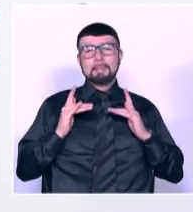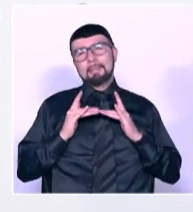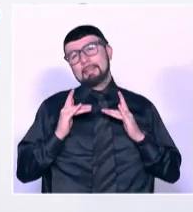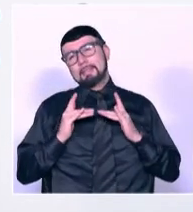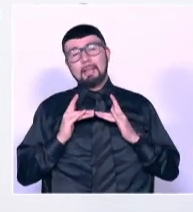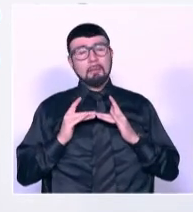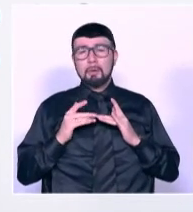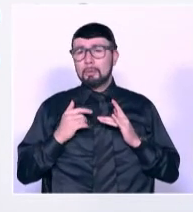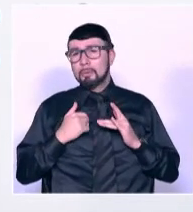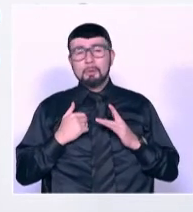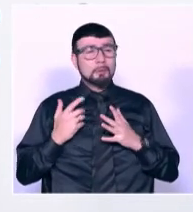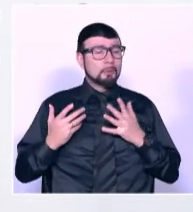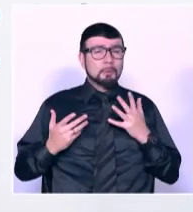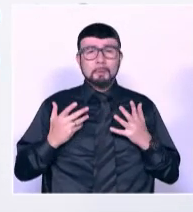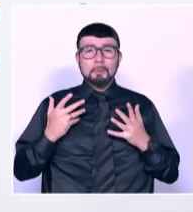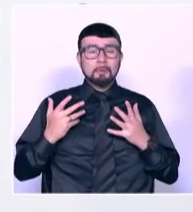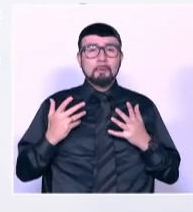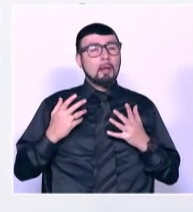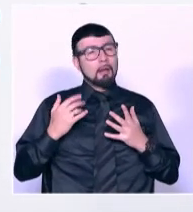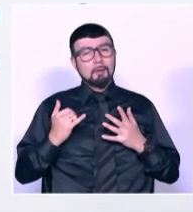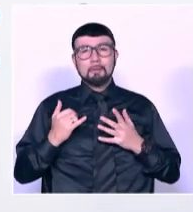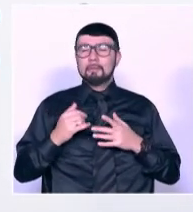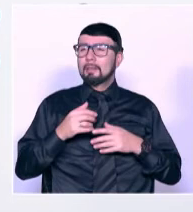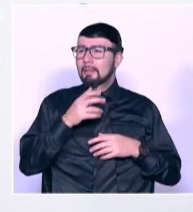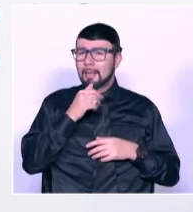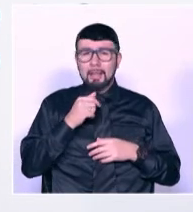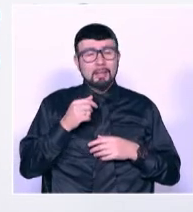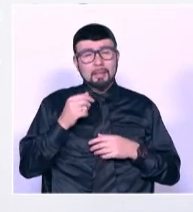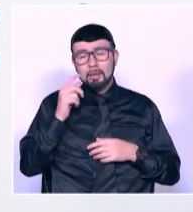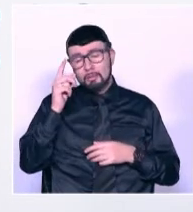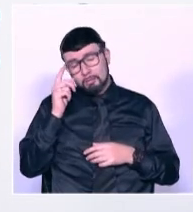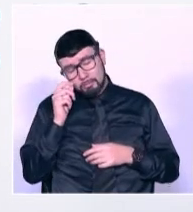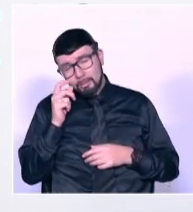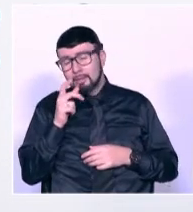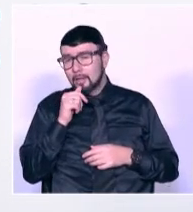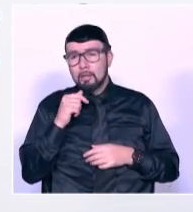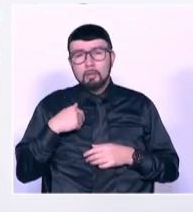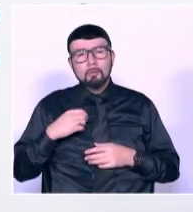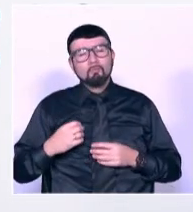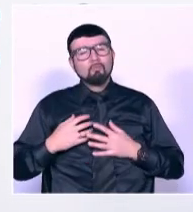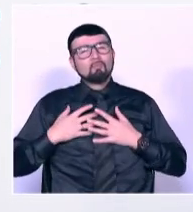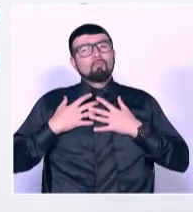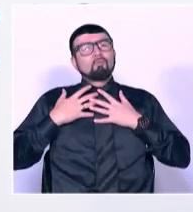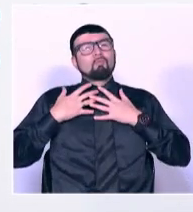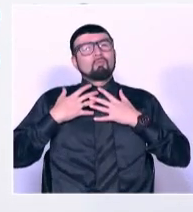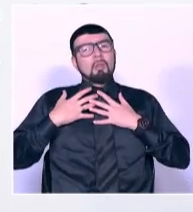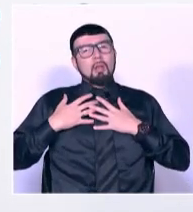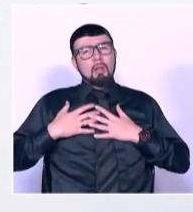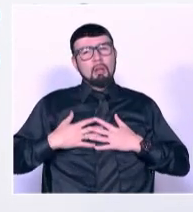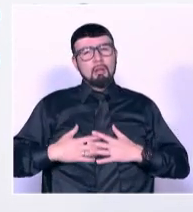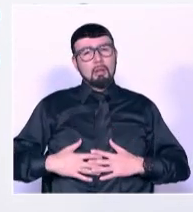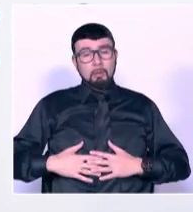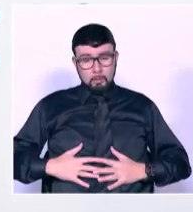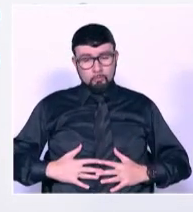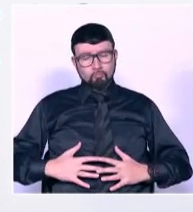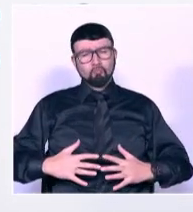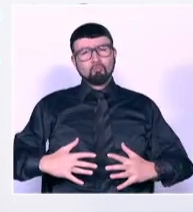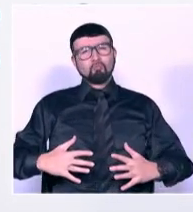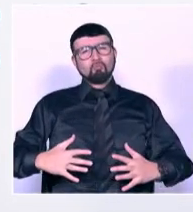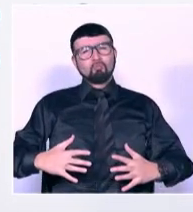puedo dormir, realizo movimientos respiratorios, miro que mi abdomen se levante y